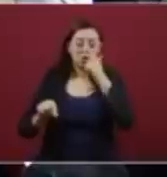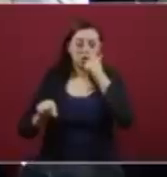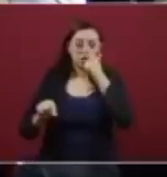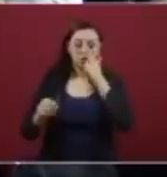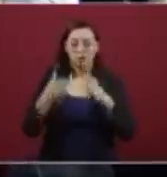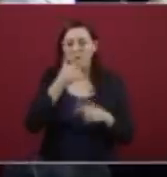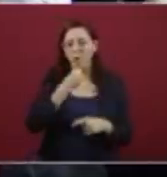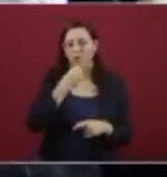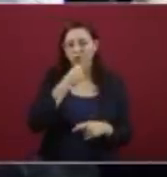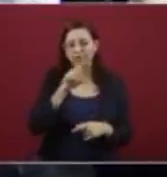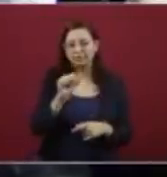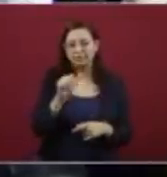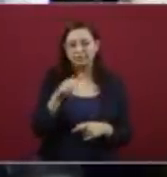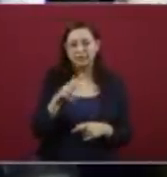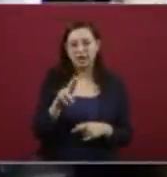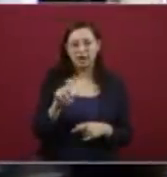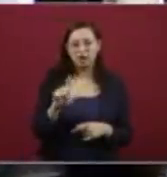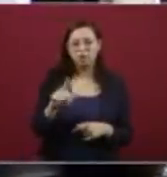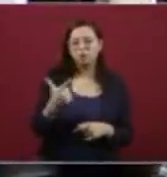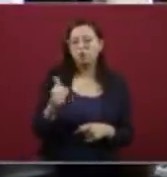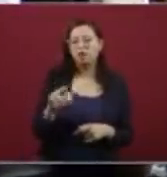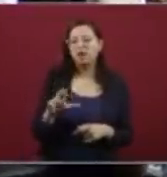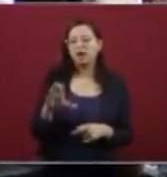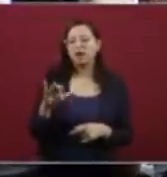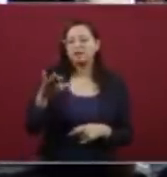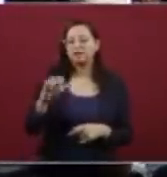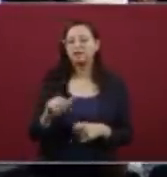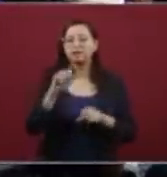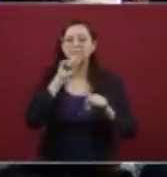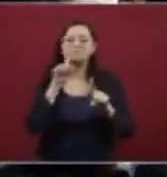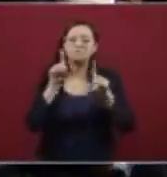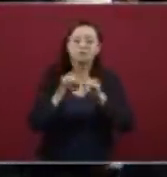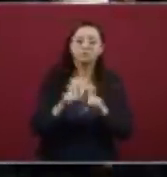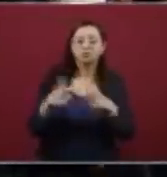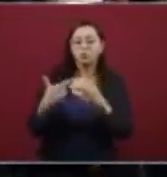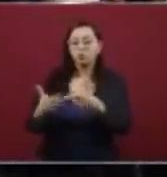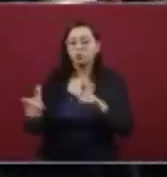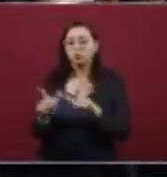Samuel García y un grupo de madres y también de